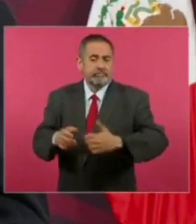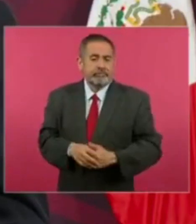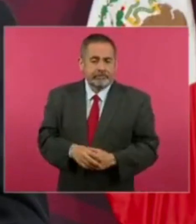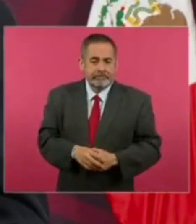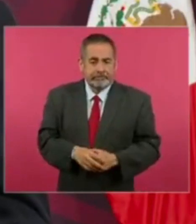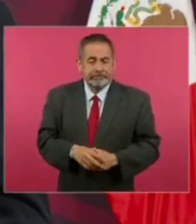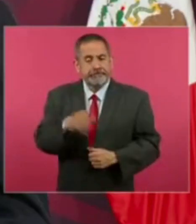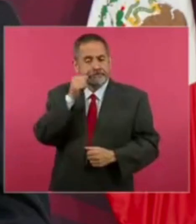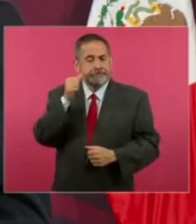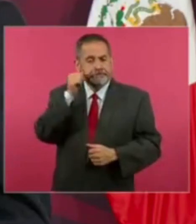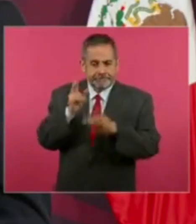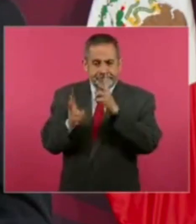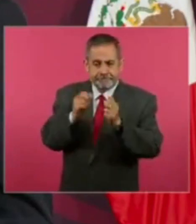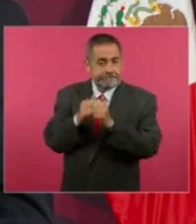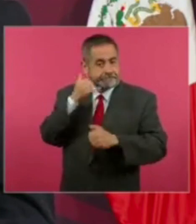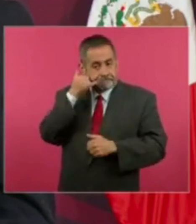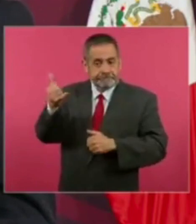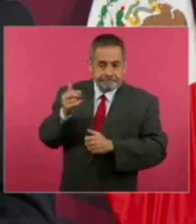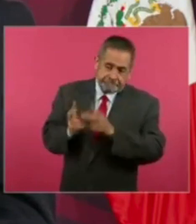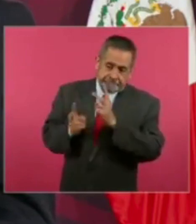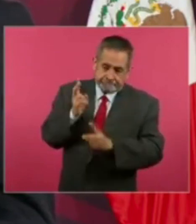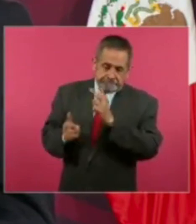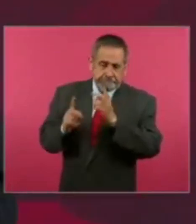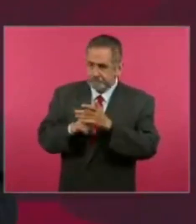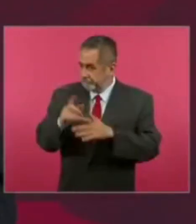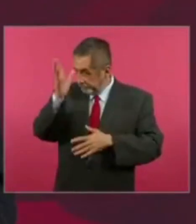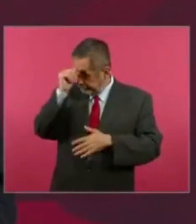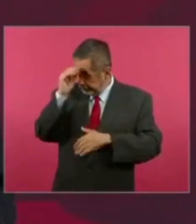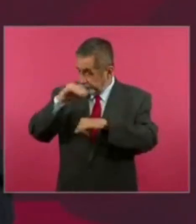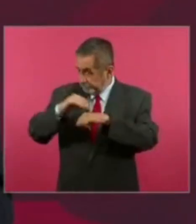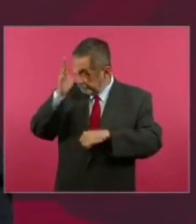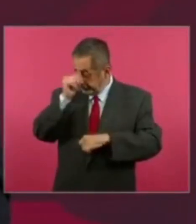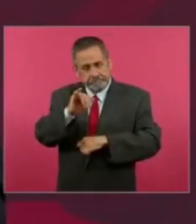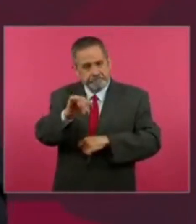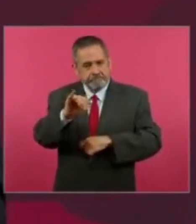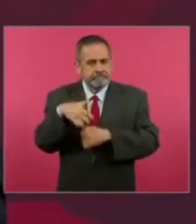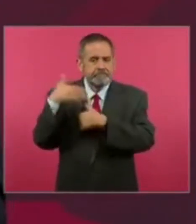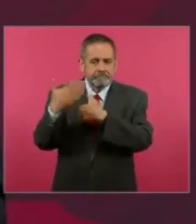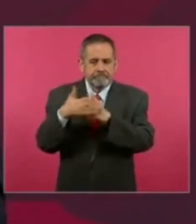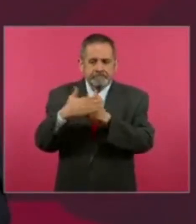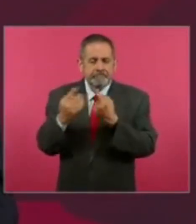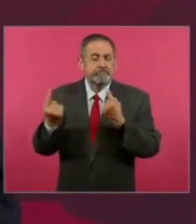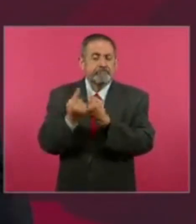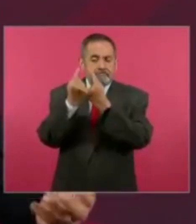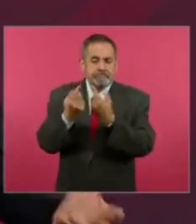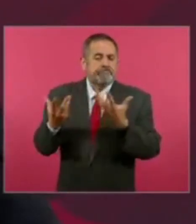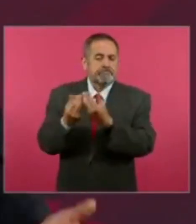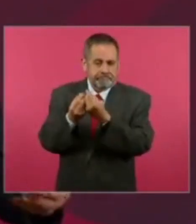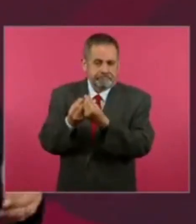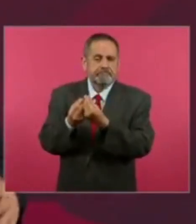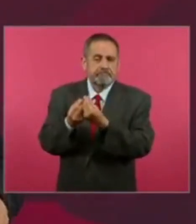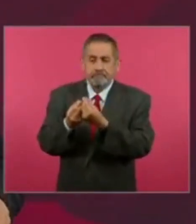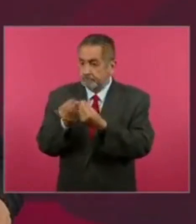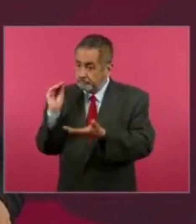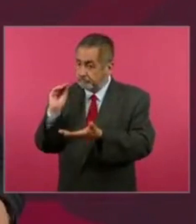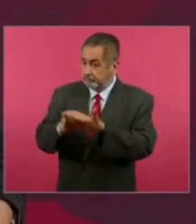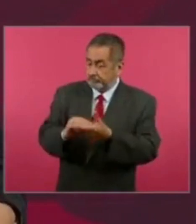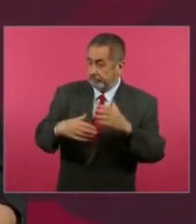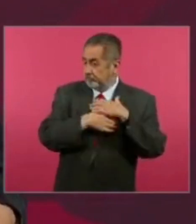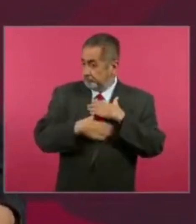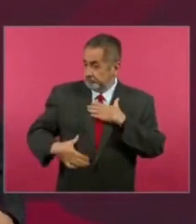y ayer hablé con él y quedamos en encontrarnos una vez que esté ya